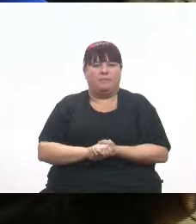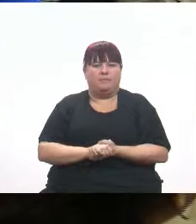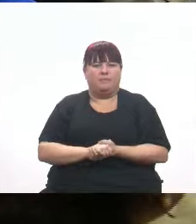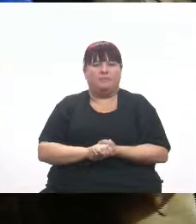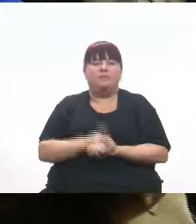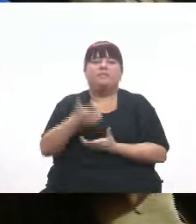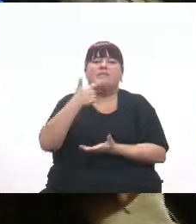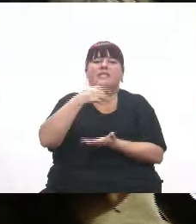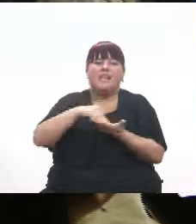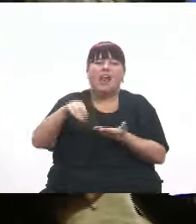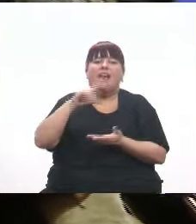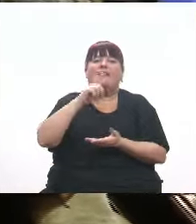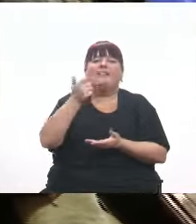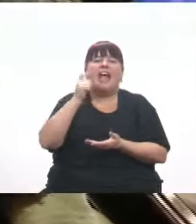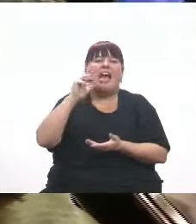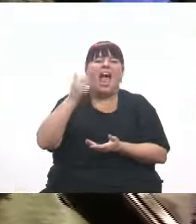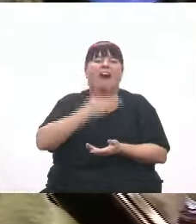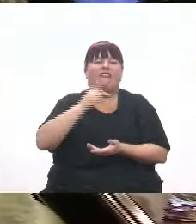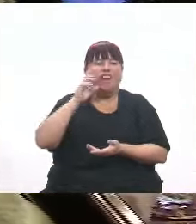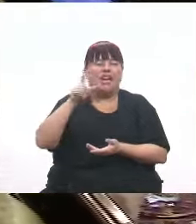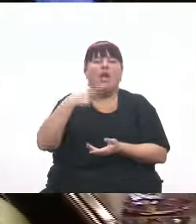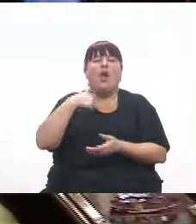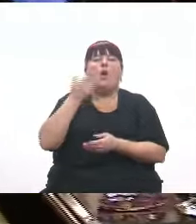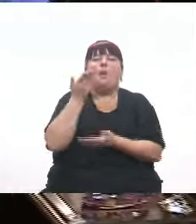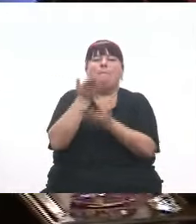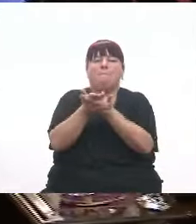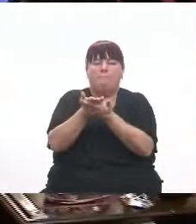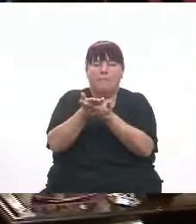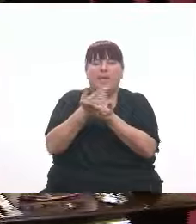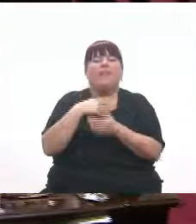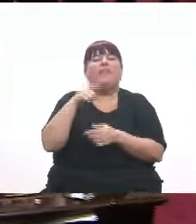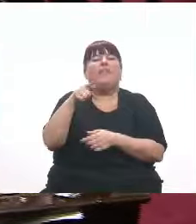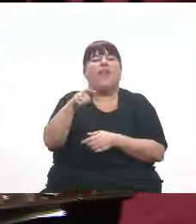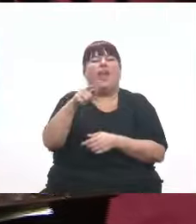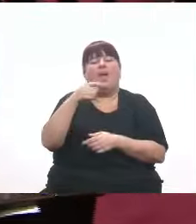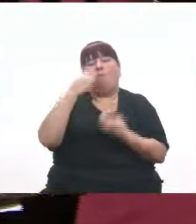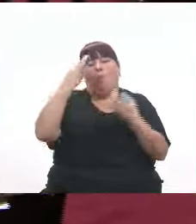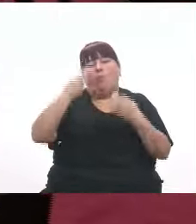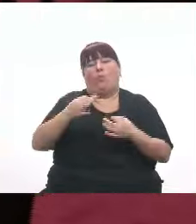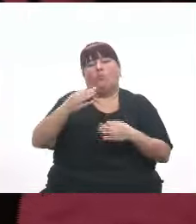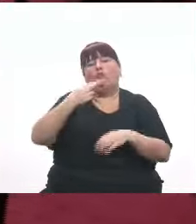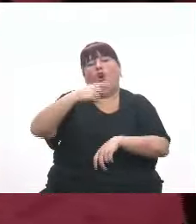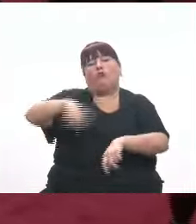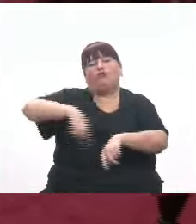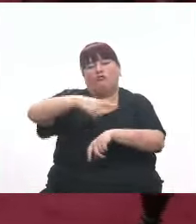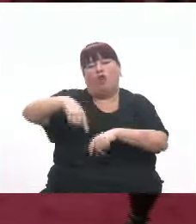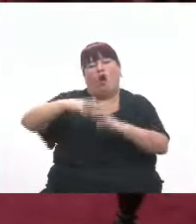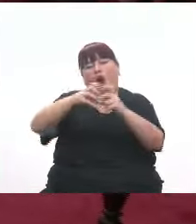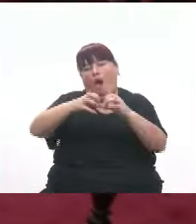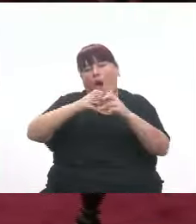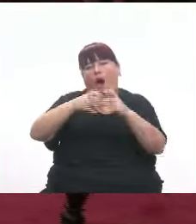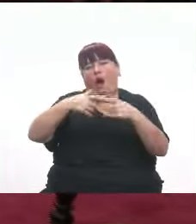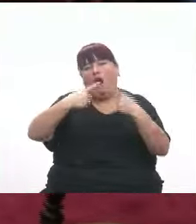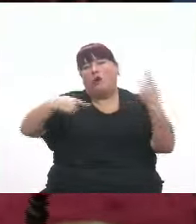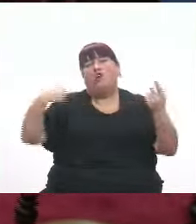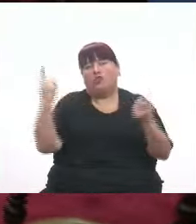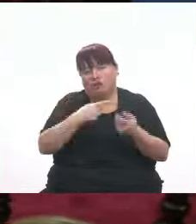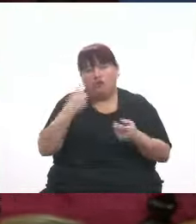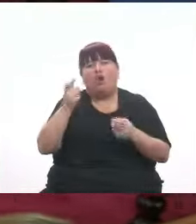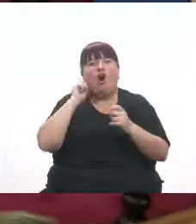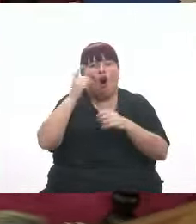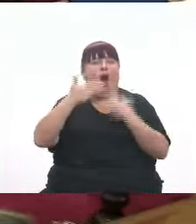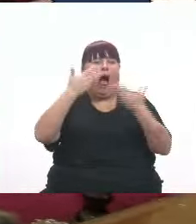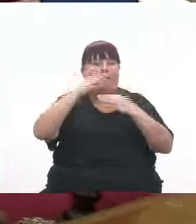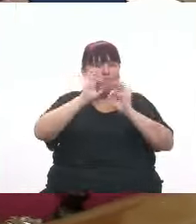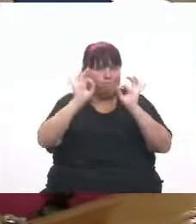Sí, senadora Tagliaferri. Hago una moción en la cual solicito, dado que llevamos 11 horas discutiendo y todos hemos podido